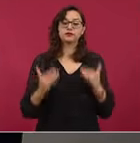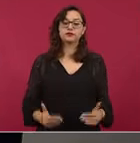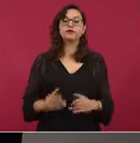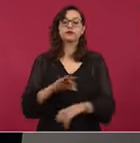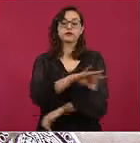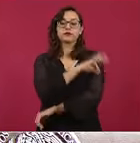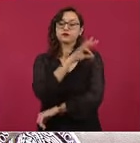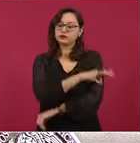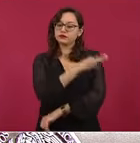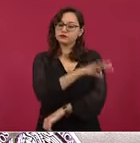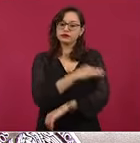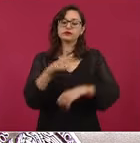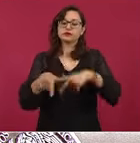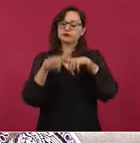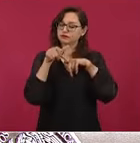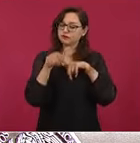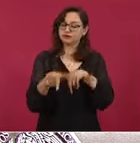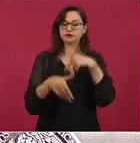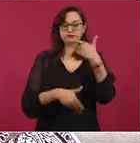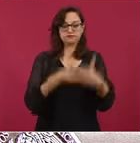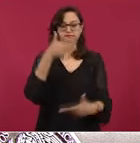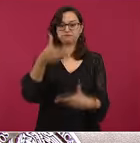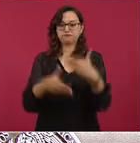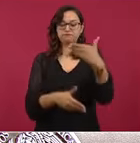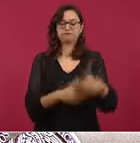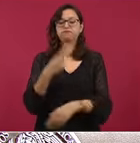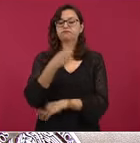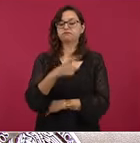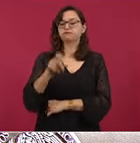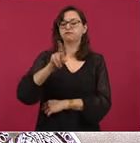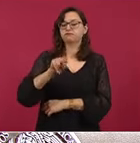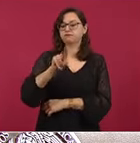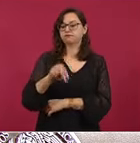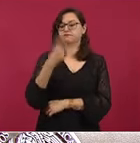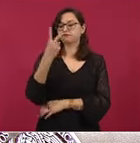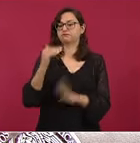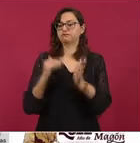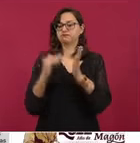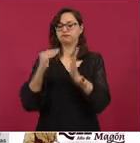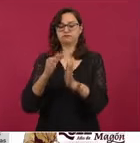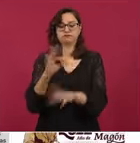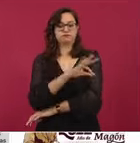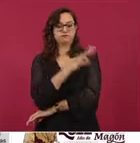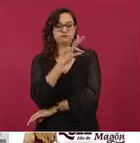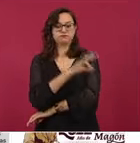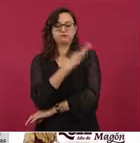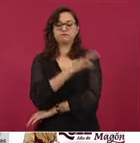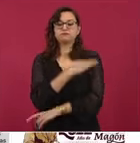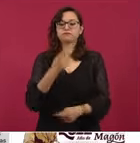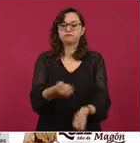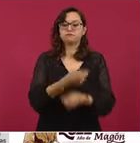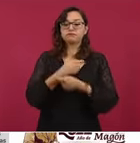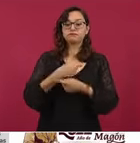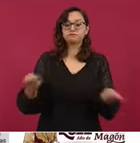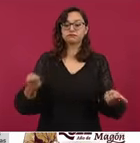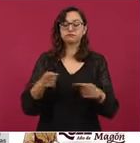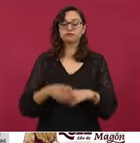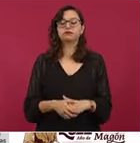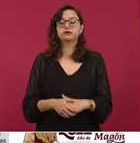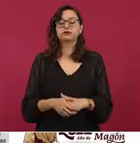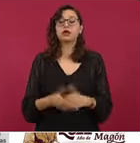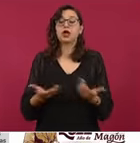avanzando, seguimos poniendo vacunas, casi 192 millones de dosis se han utilizado y se ha vacunado en el esquema